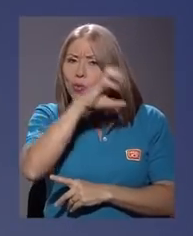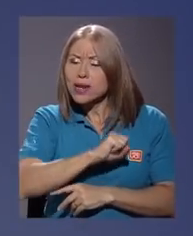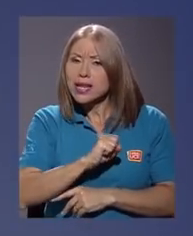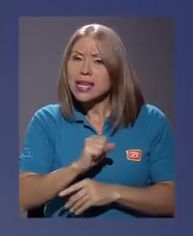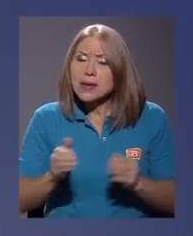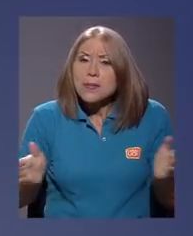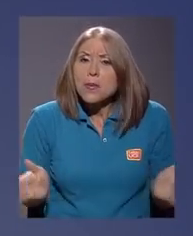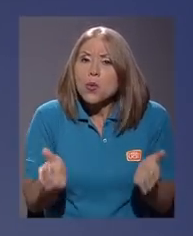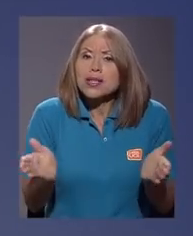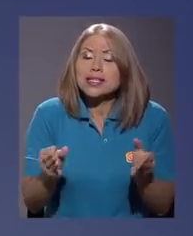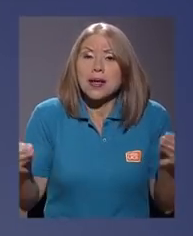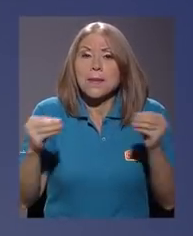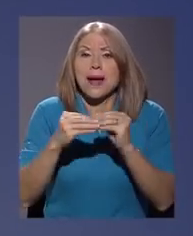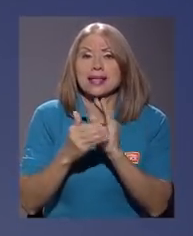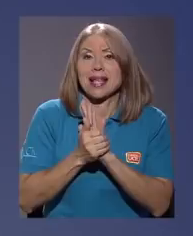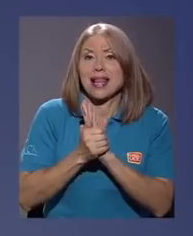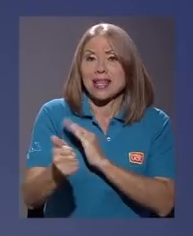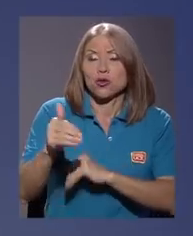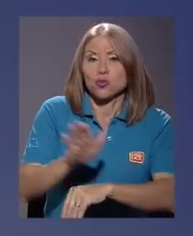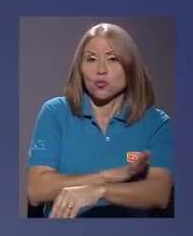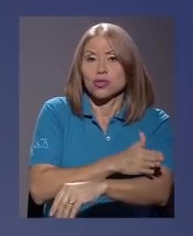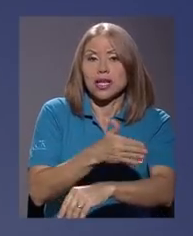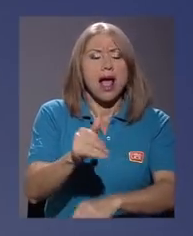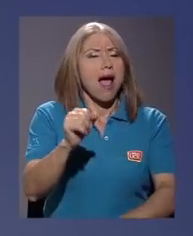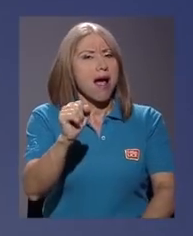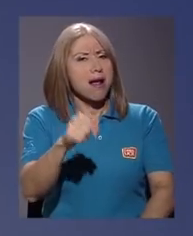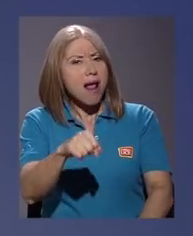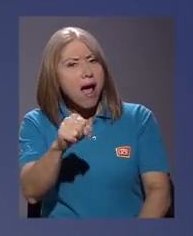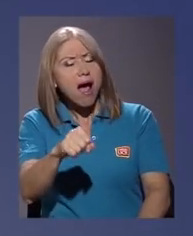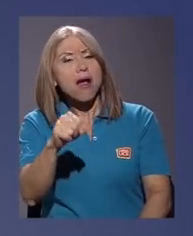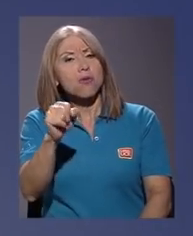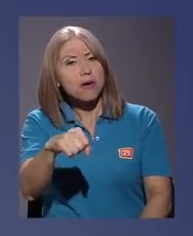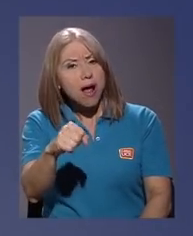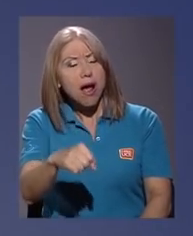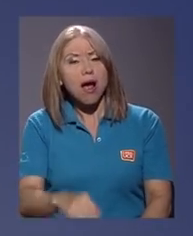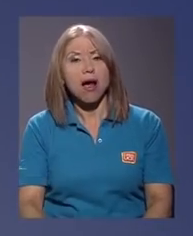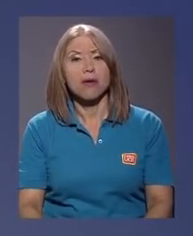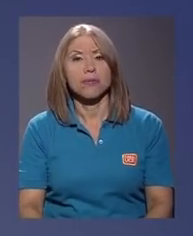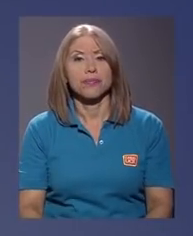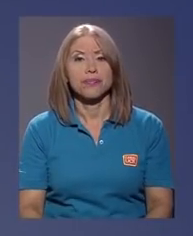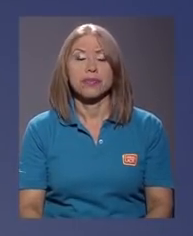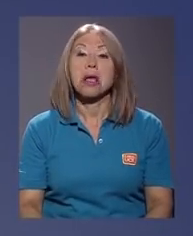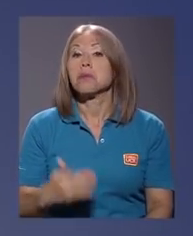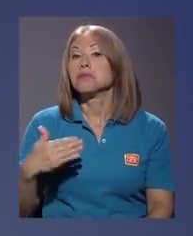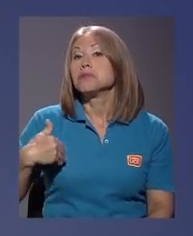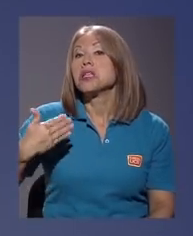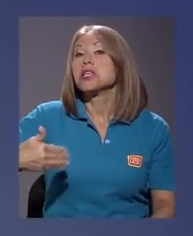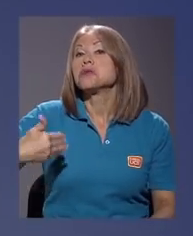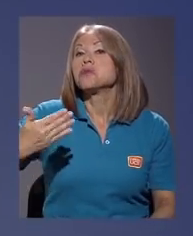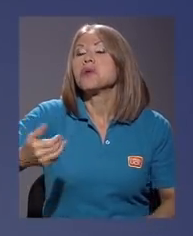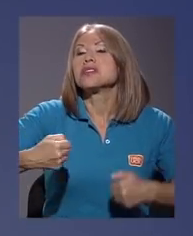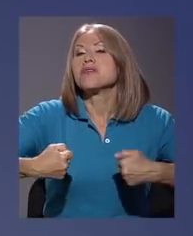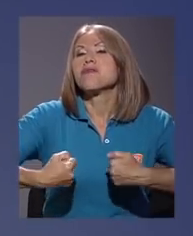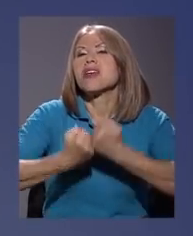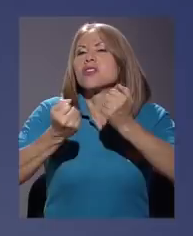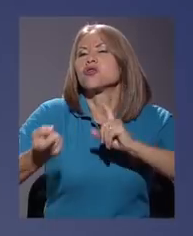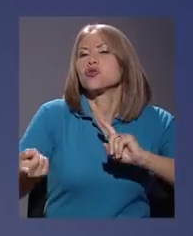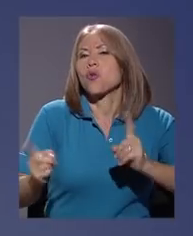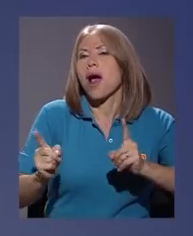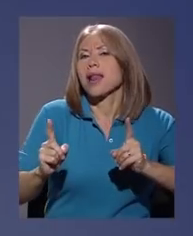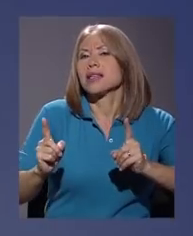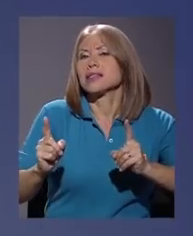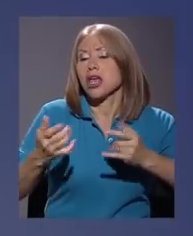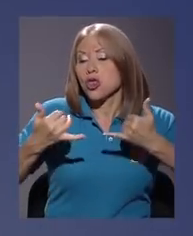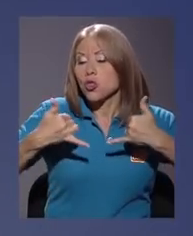musicales en el país por supuesto claro eh Cuáles retos eh siguen pendientes en a pesar de haber